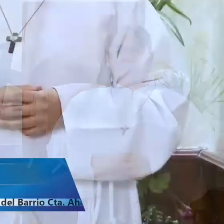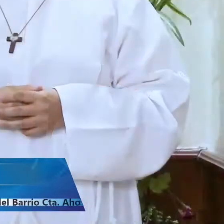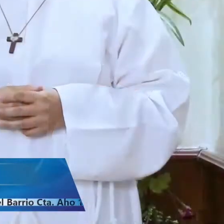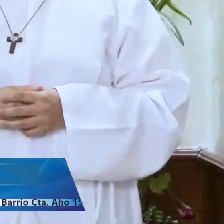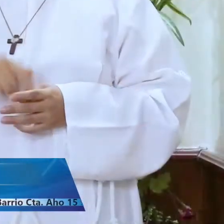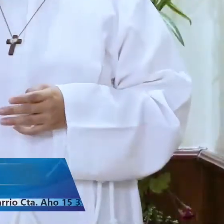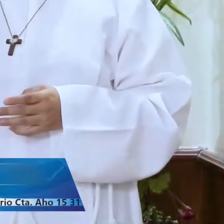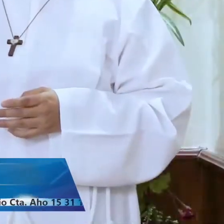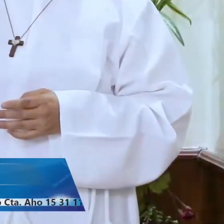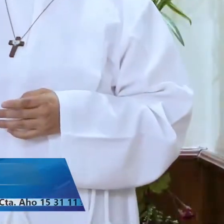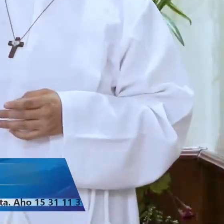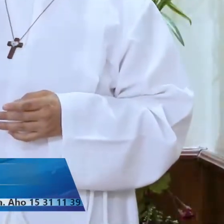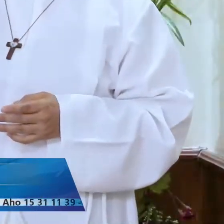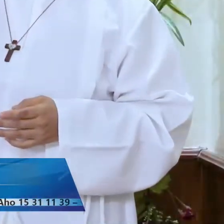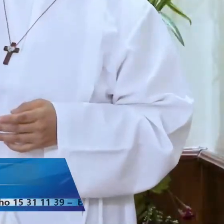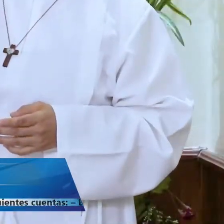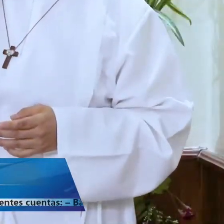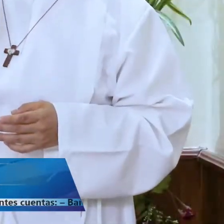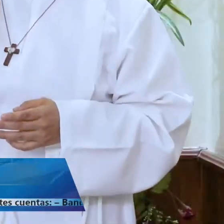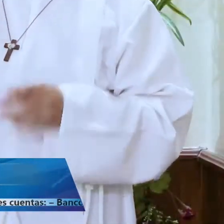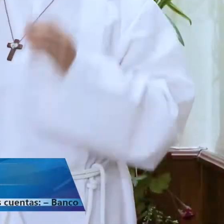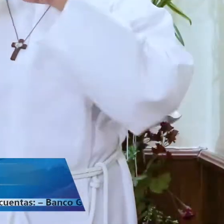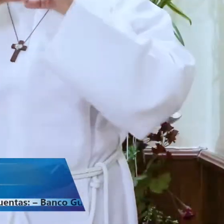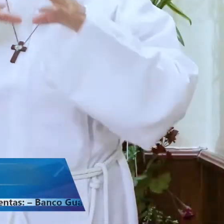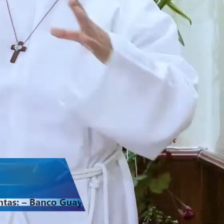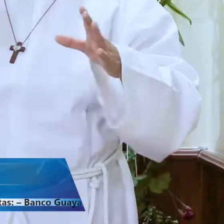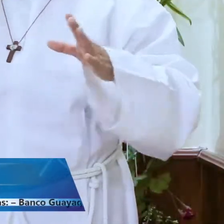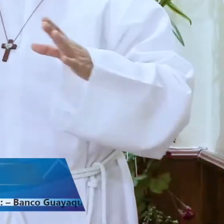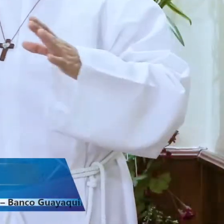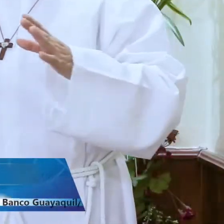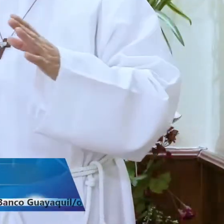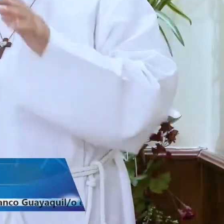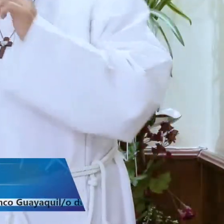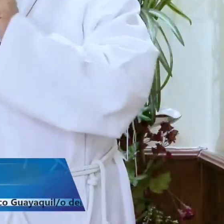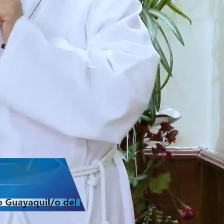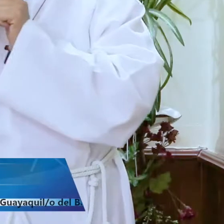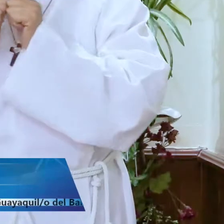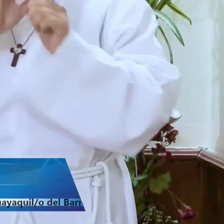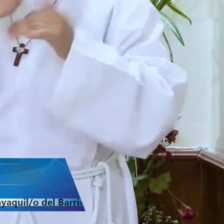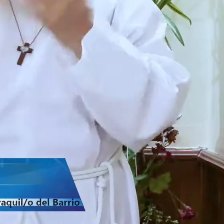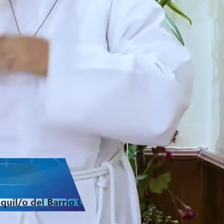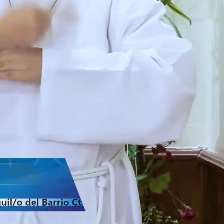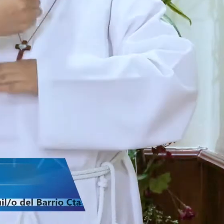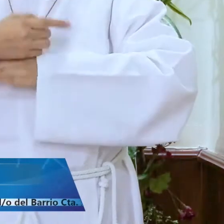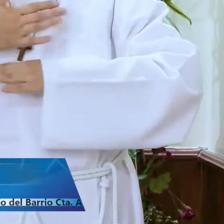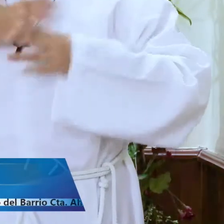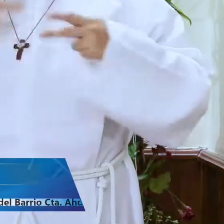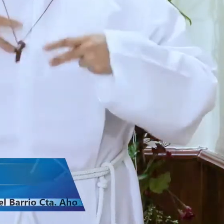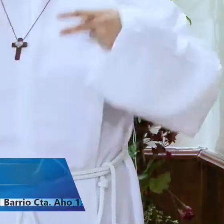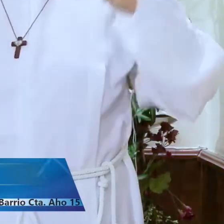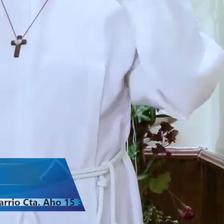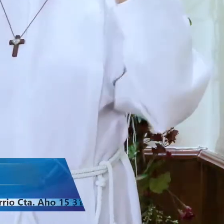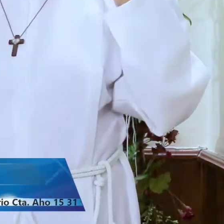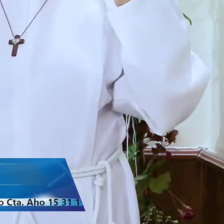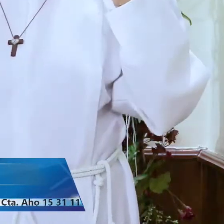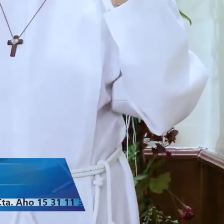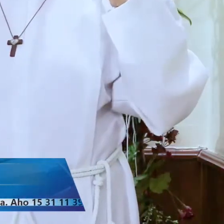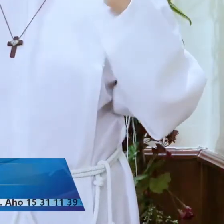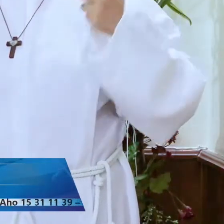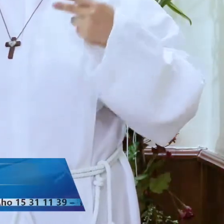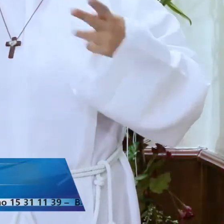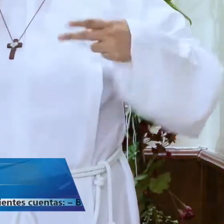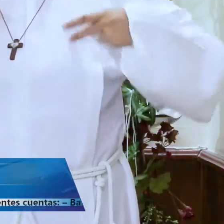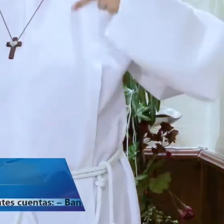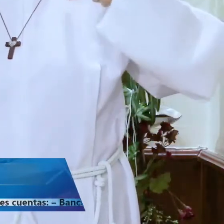tu bondad y tu misericordia me acompañaran todos los días de mi vida y viviré